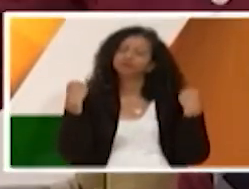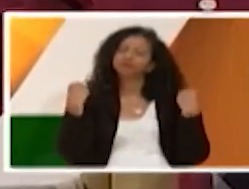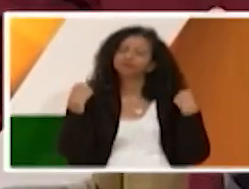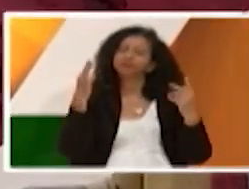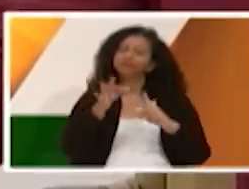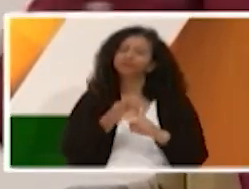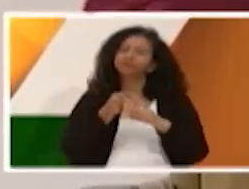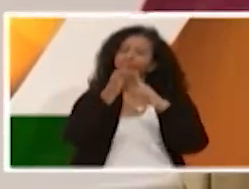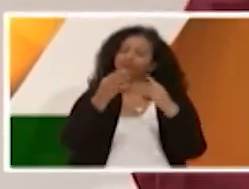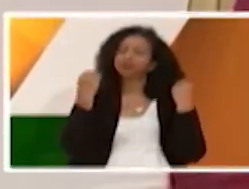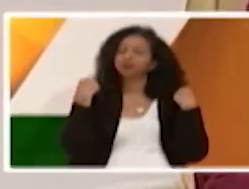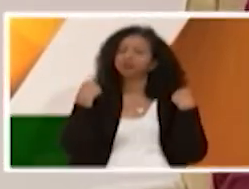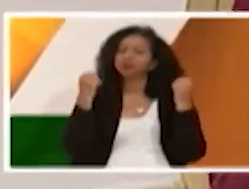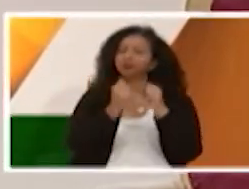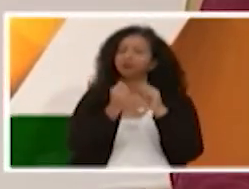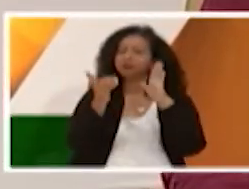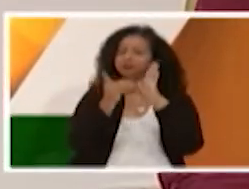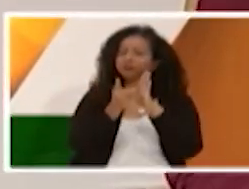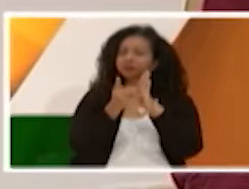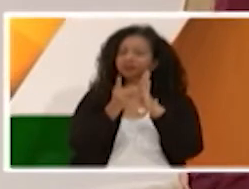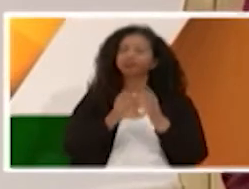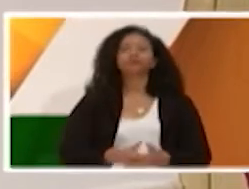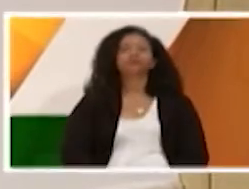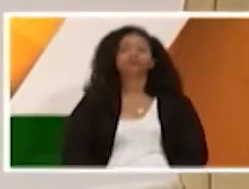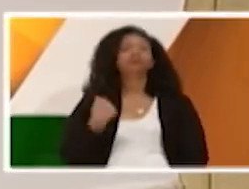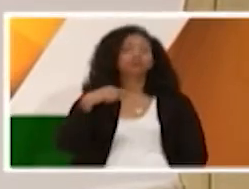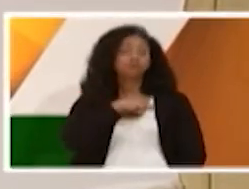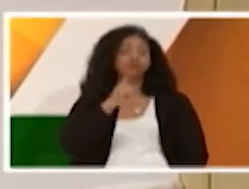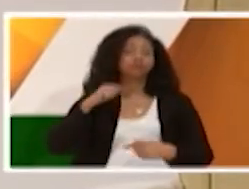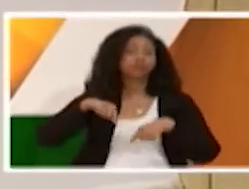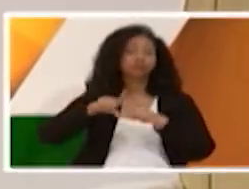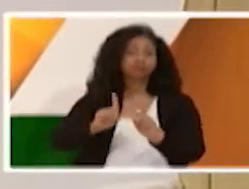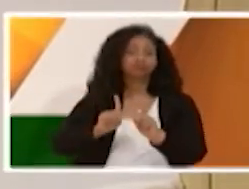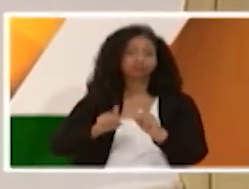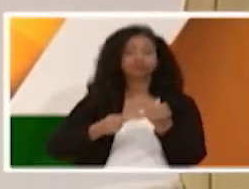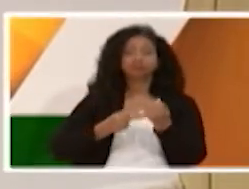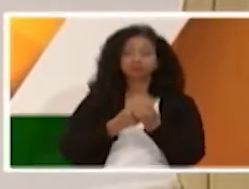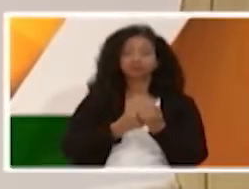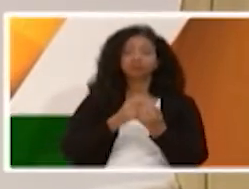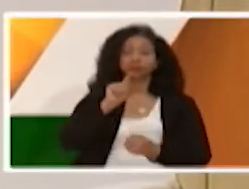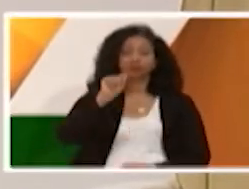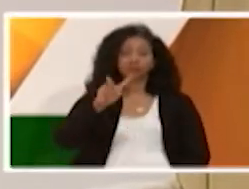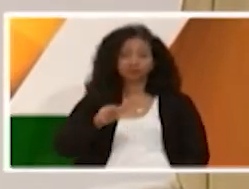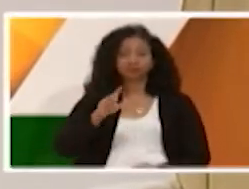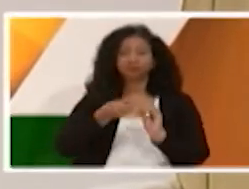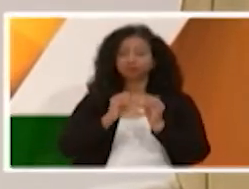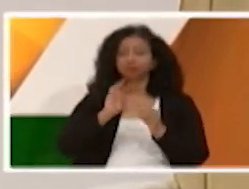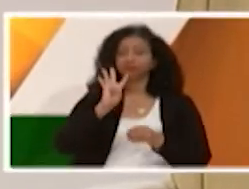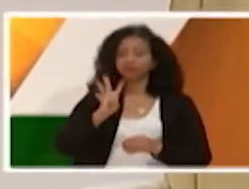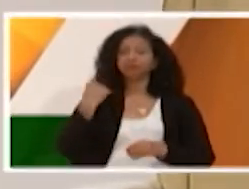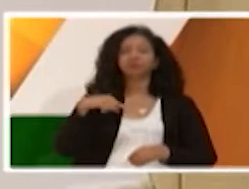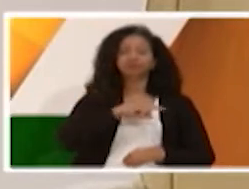Especial. El atleta con discapacidad. El atleta con discapacidad. Ahí estaremos y nosotros como canal, como medio de comunicación, ese es